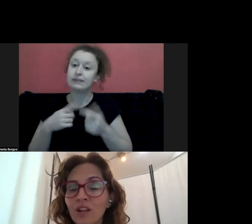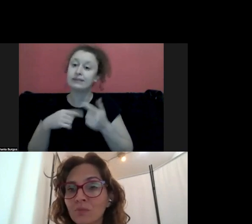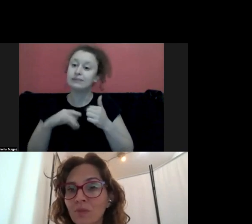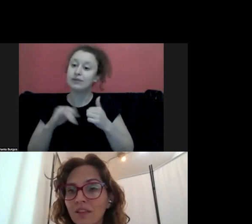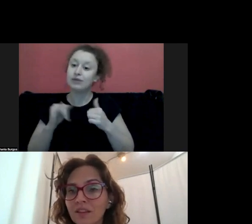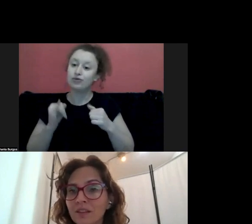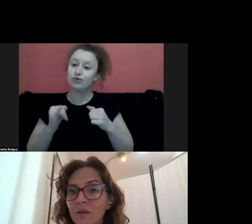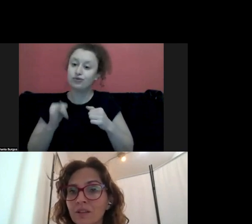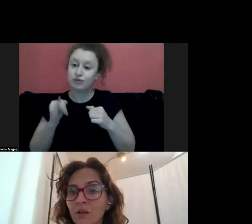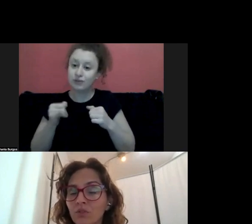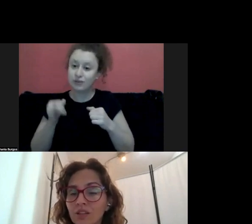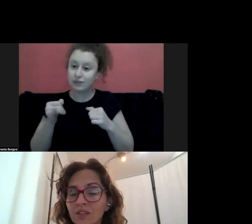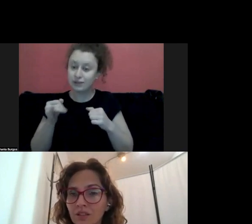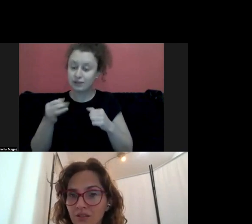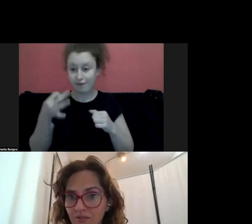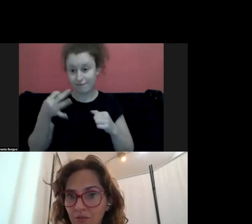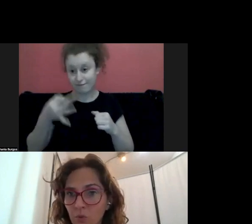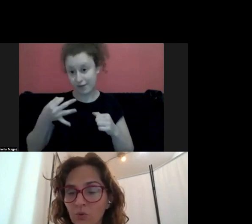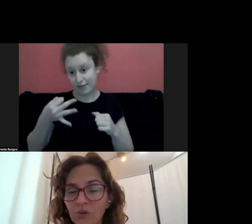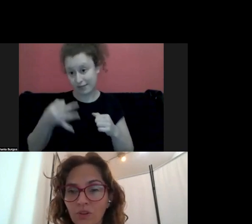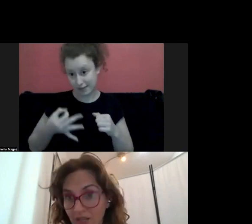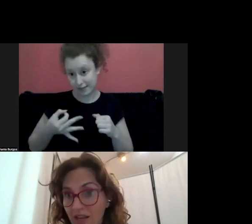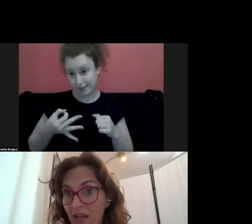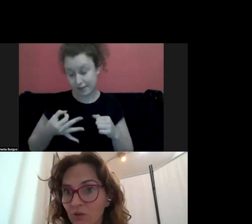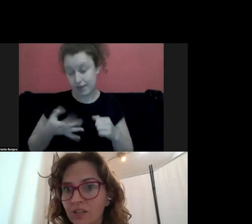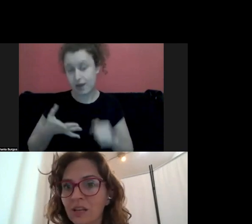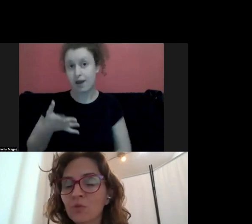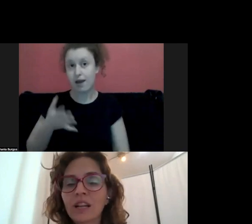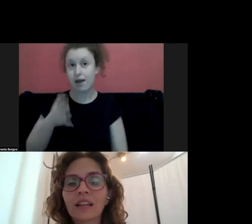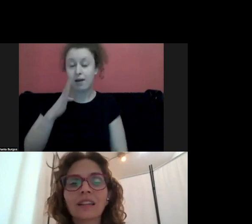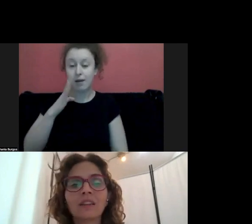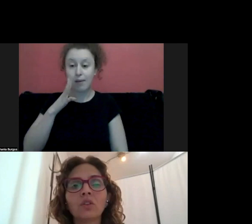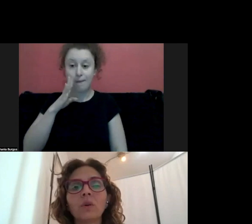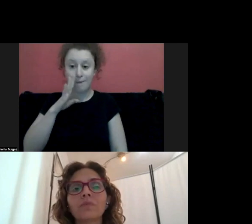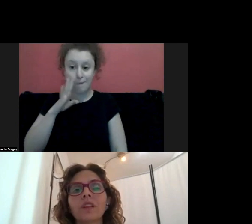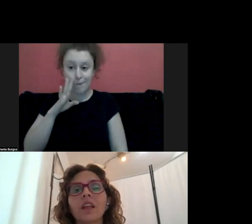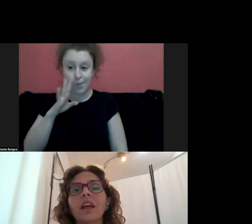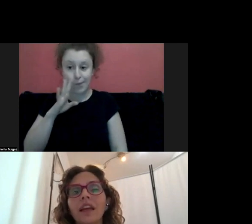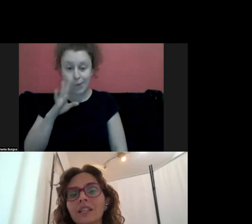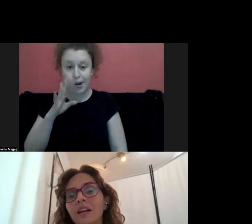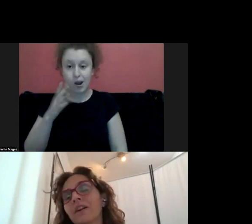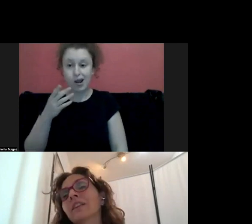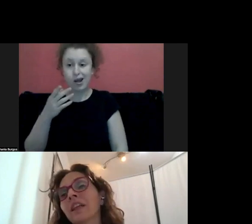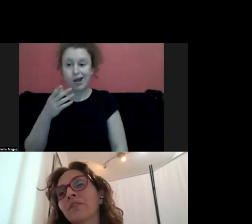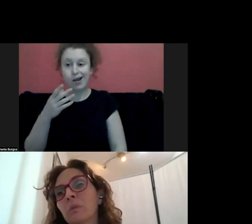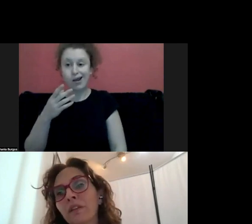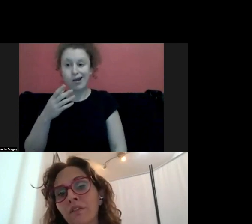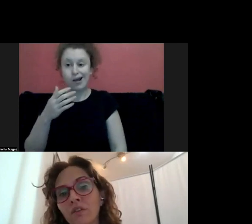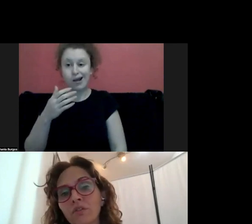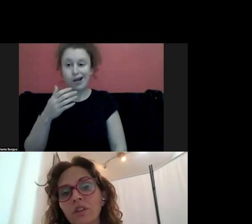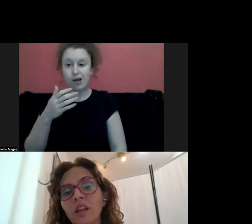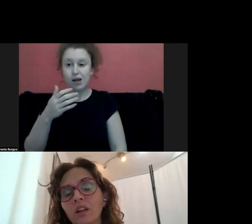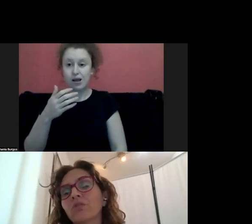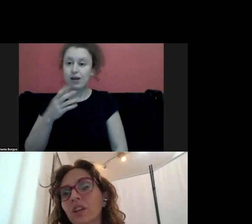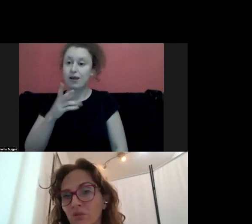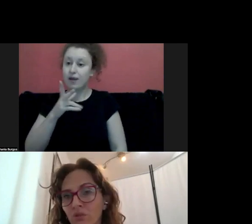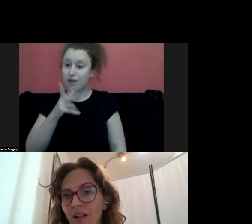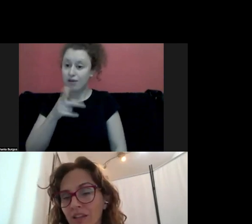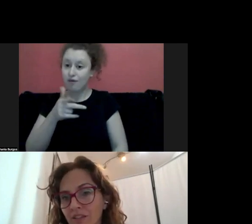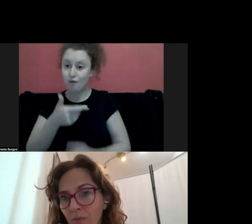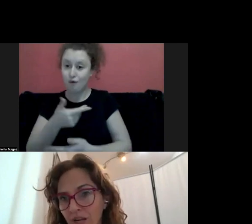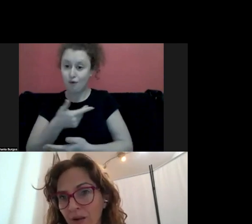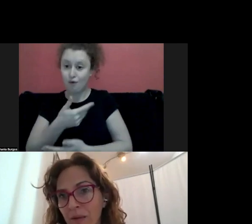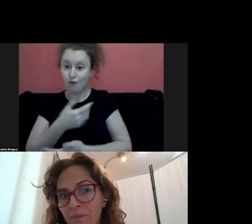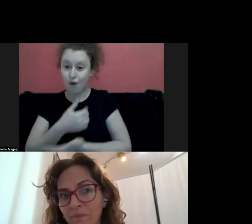tenemos las madres de bebés autistas a los que estamos lactando es la falta de formación y el contexto